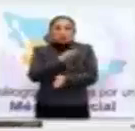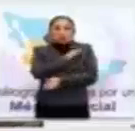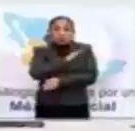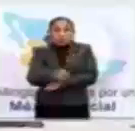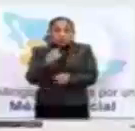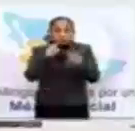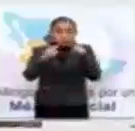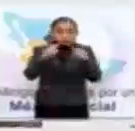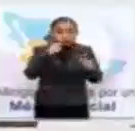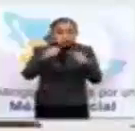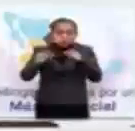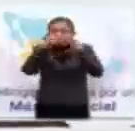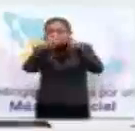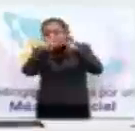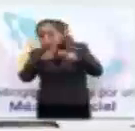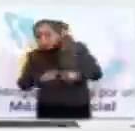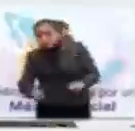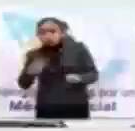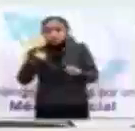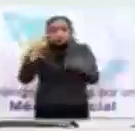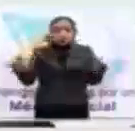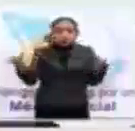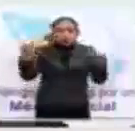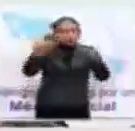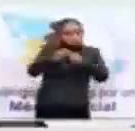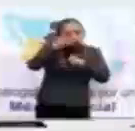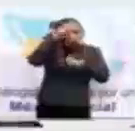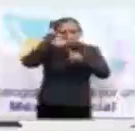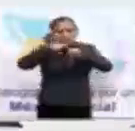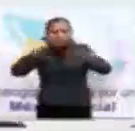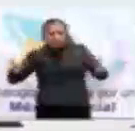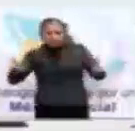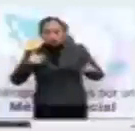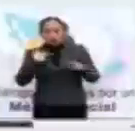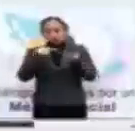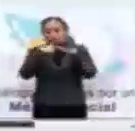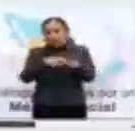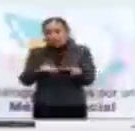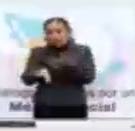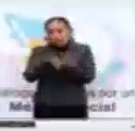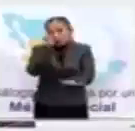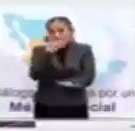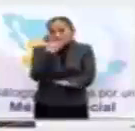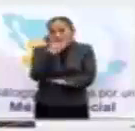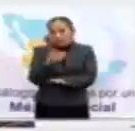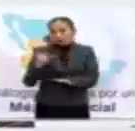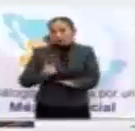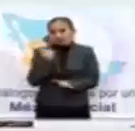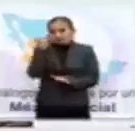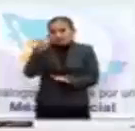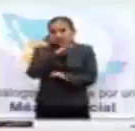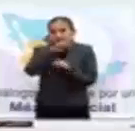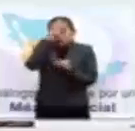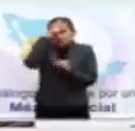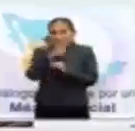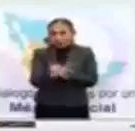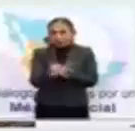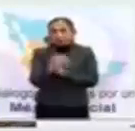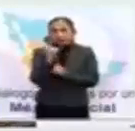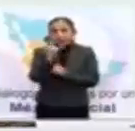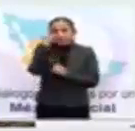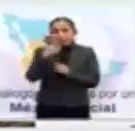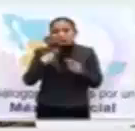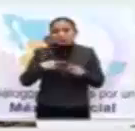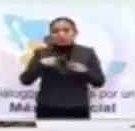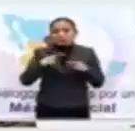de discutir, reflexionar, a veces concordar, diferir, pero tratemos de sacar algo, siempre va a ser provechoso para el país, ¿no?, y para